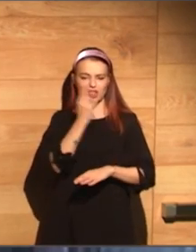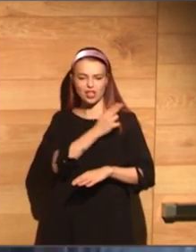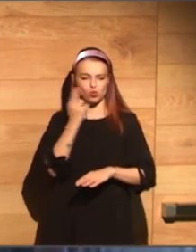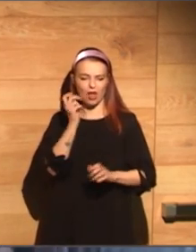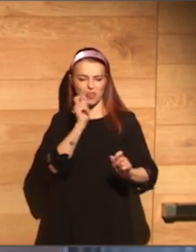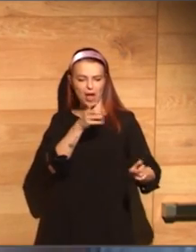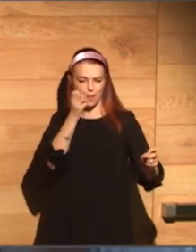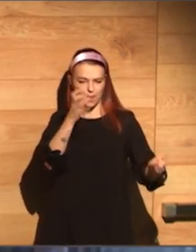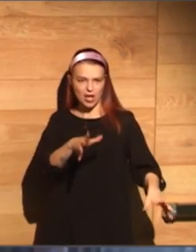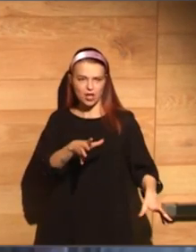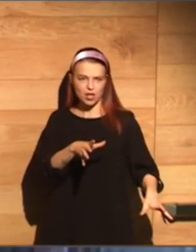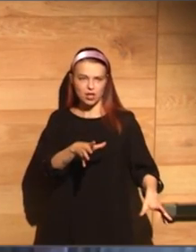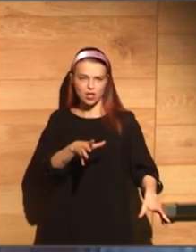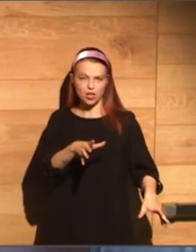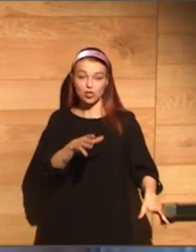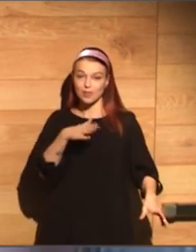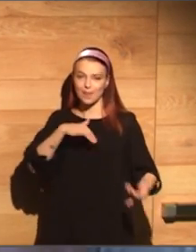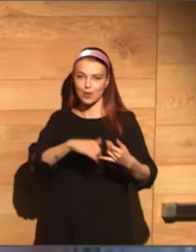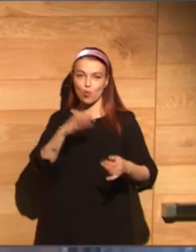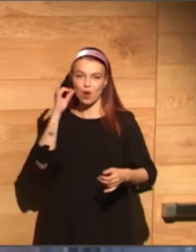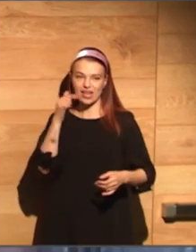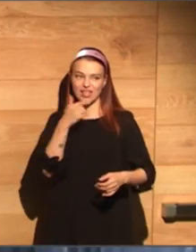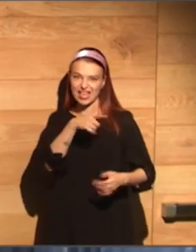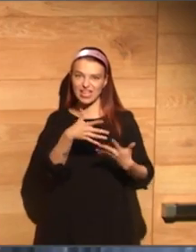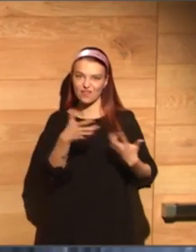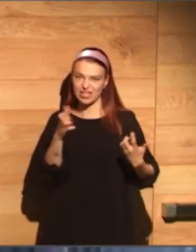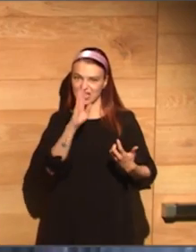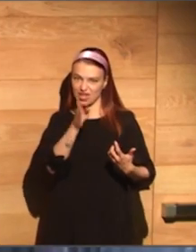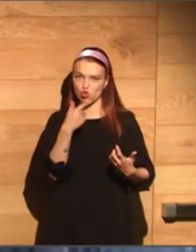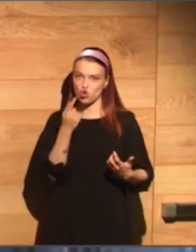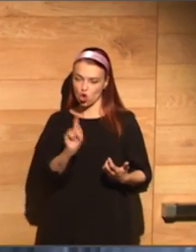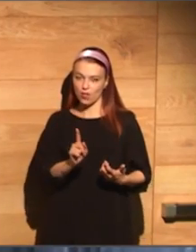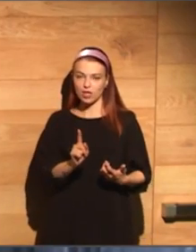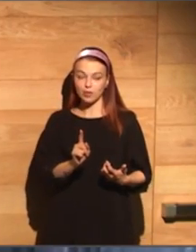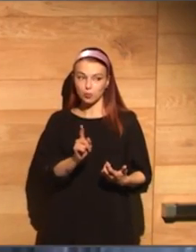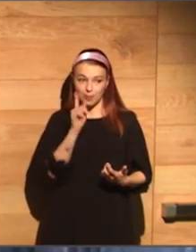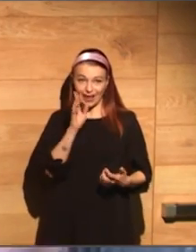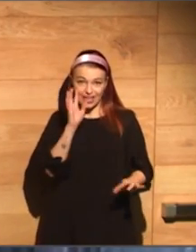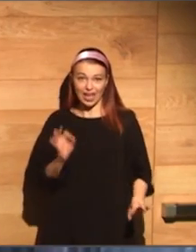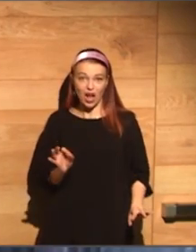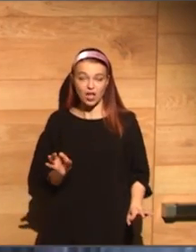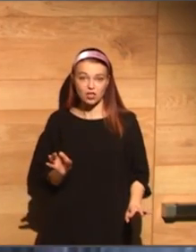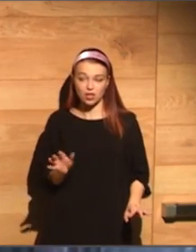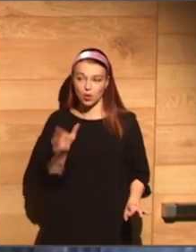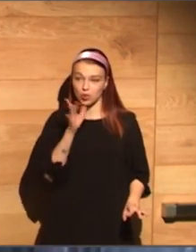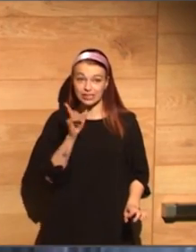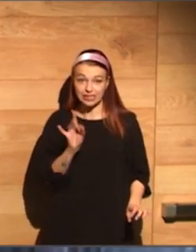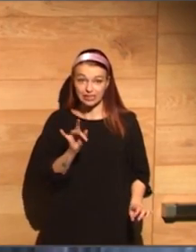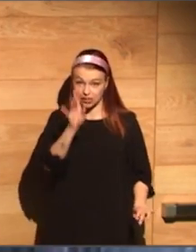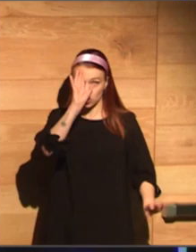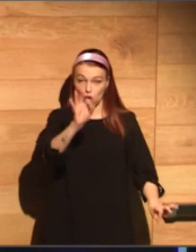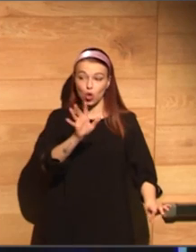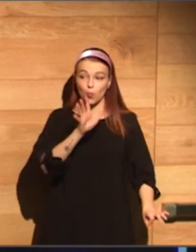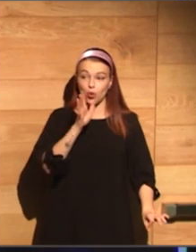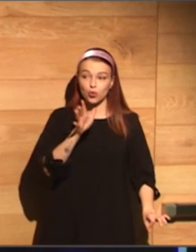Bárbara fue, esa frase no la digas en directo, que no se puede decir. Bueno, no, pero sí, hasta cierto punto es así, ¿no? Lo que estaba bueno, es que tiene sentido, porque de hecho